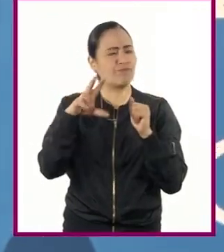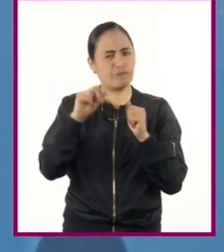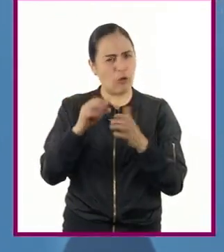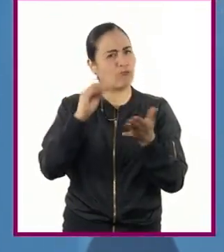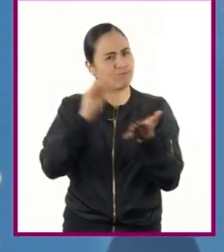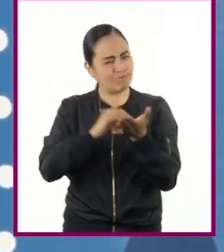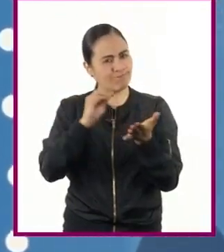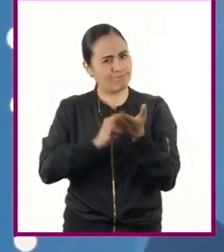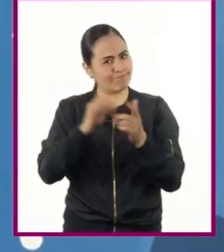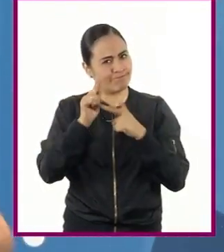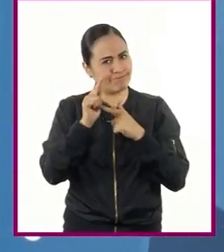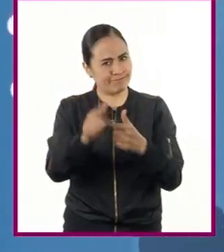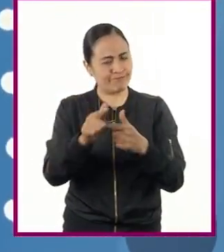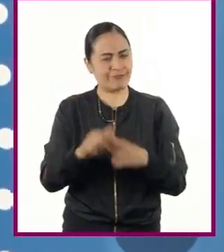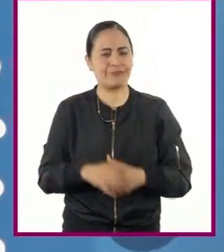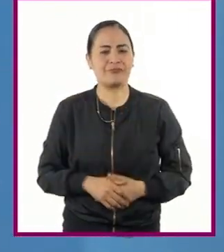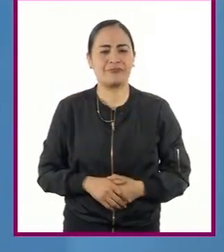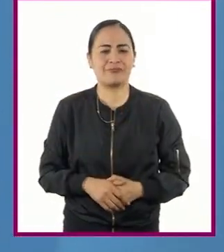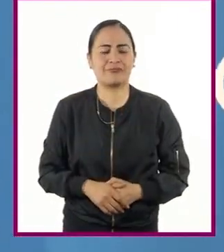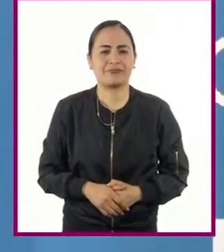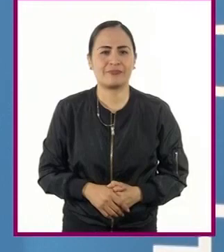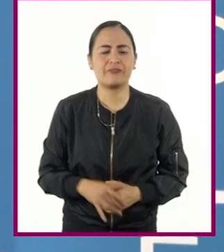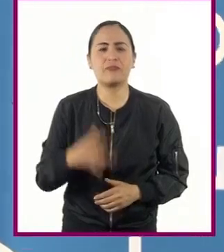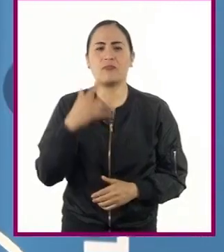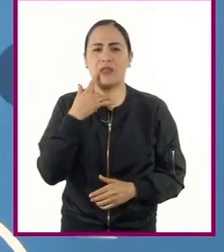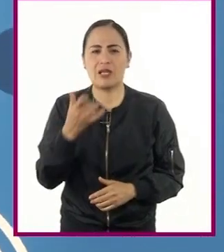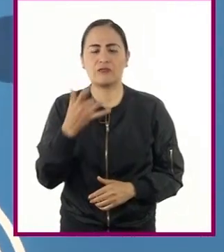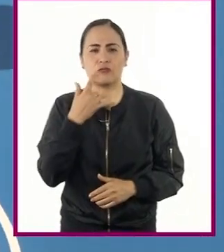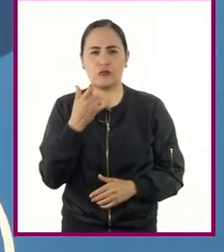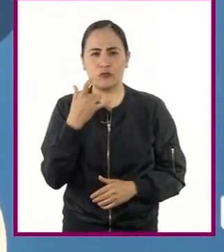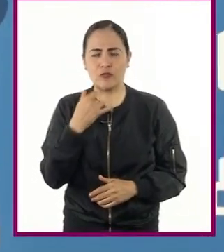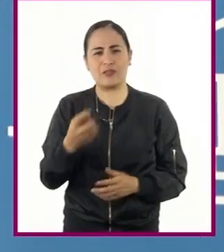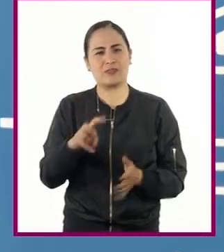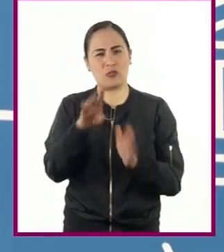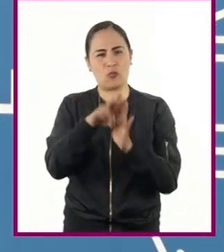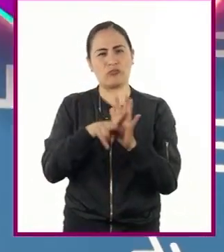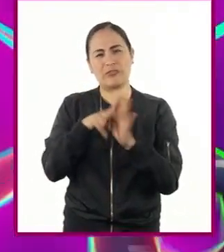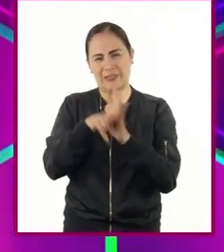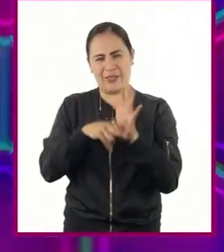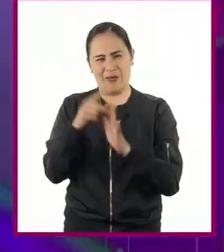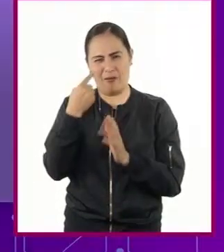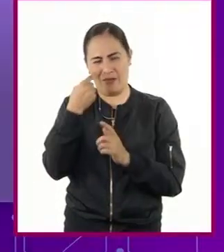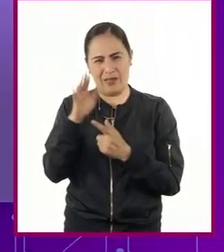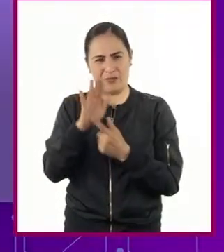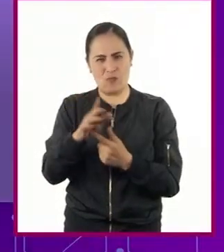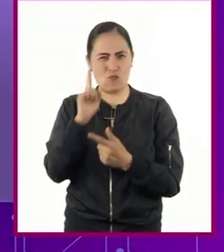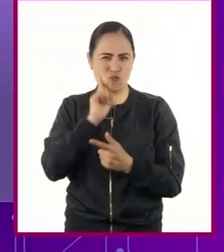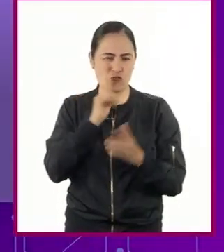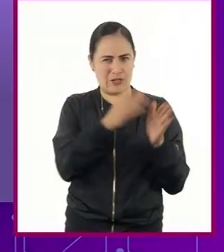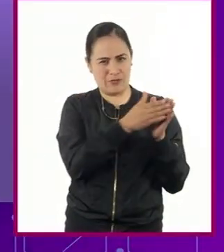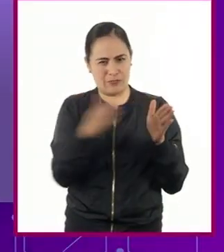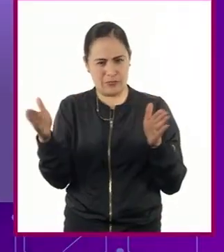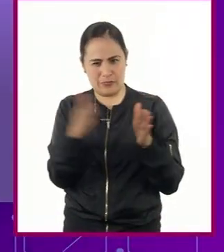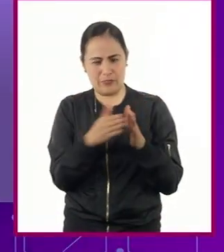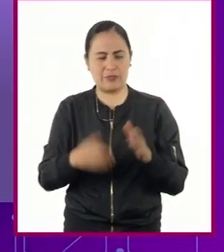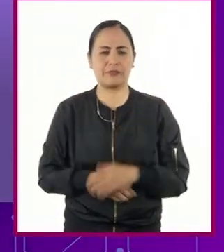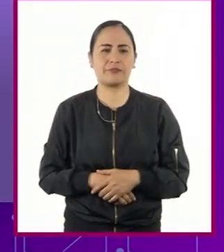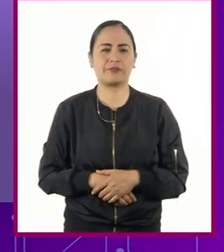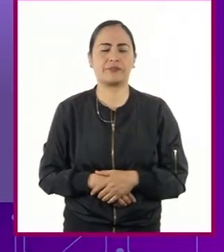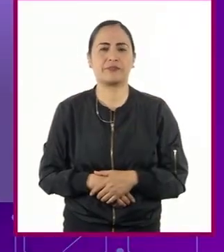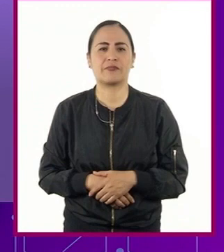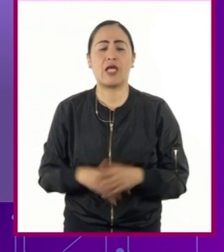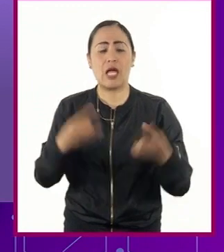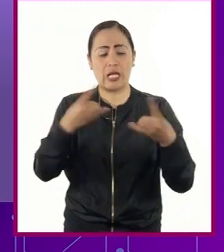Conozcamos más sobre estas luchas a través del siguiente video. La historia recoge